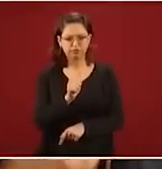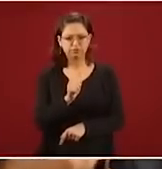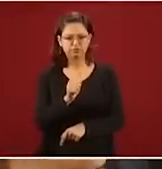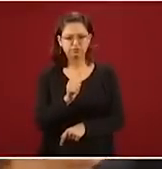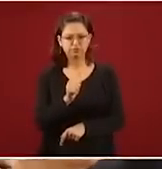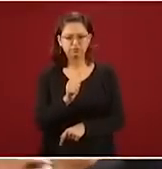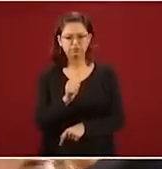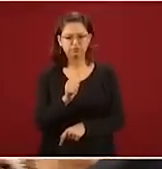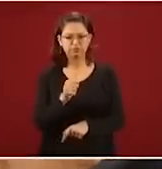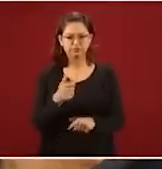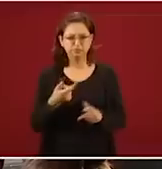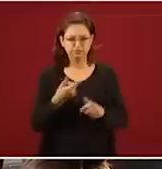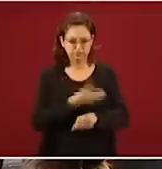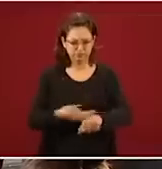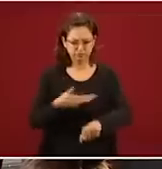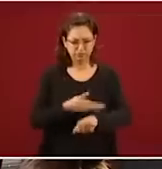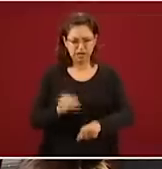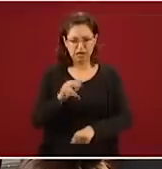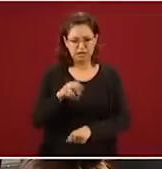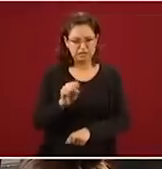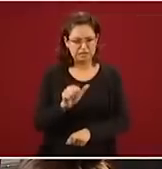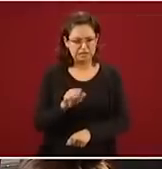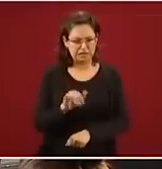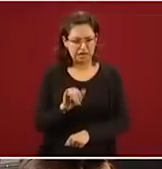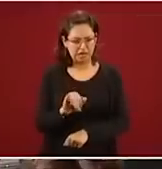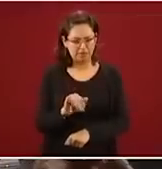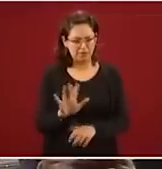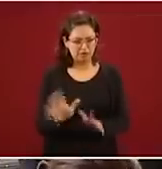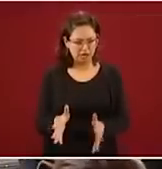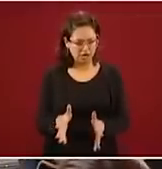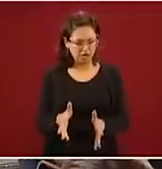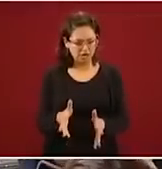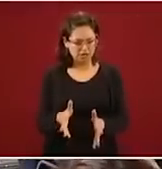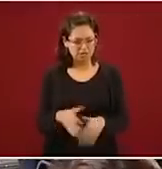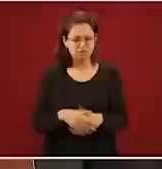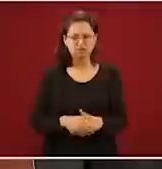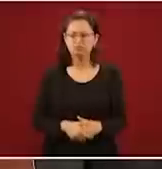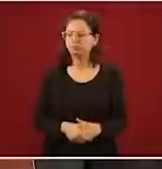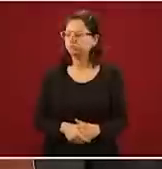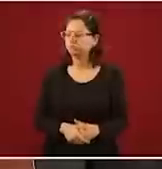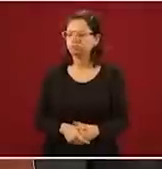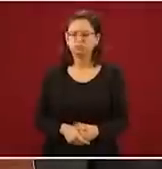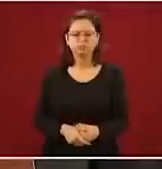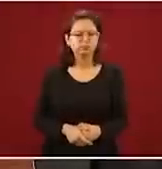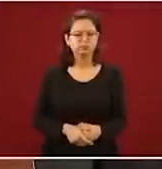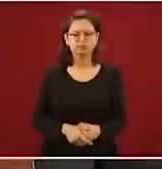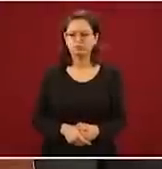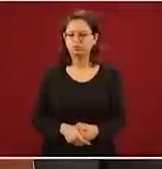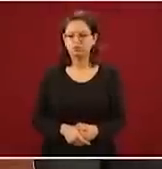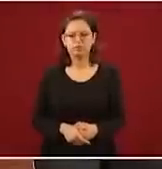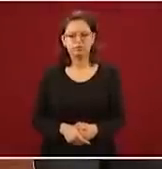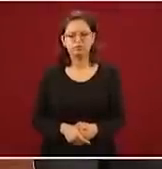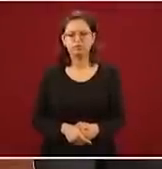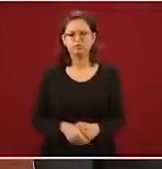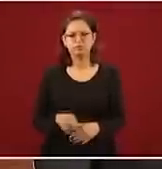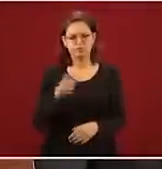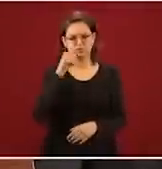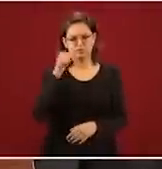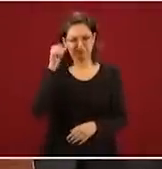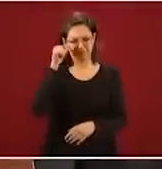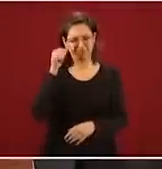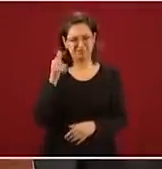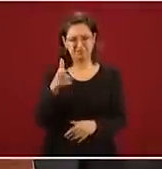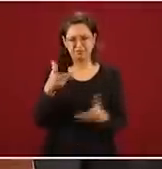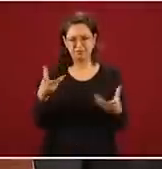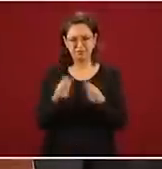el INSABI? No, no, se trató nada, les decía yo, en el caso de la comida, les comentaba yo ayer,